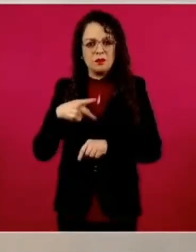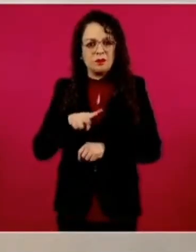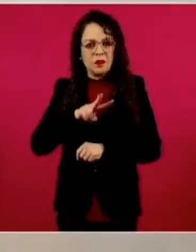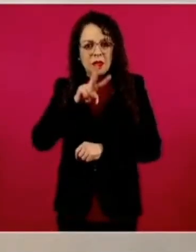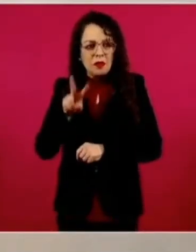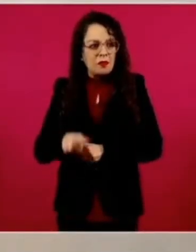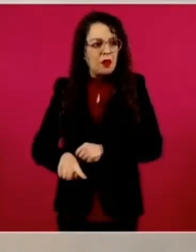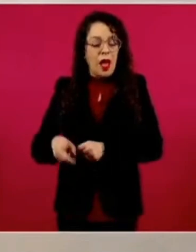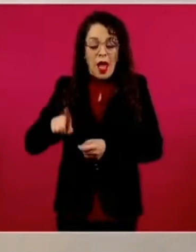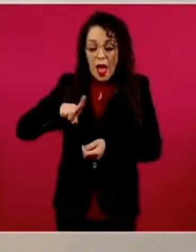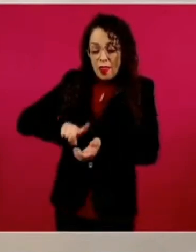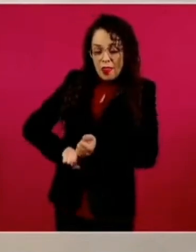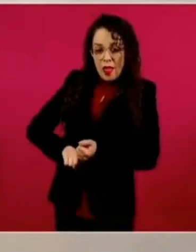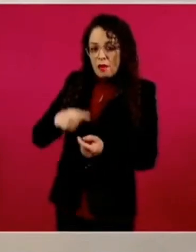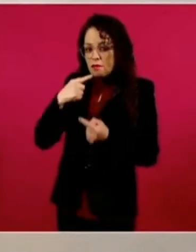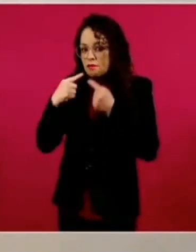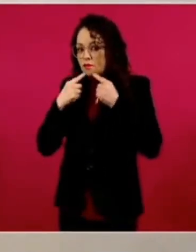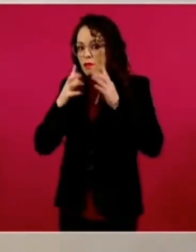finalizando, ¿no?